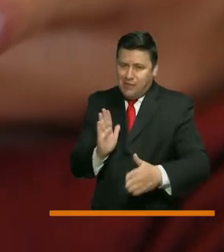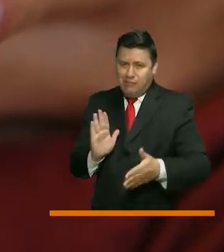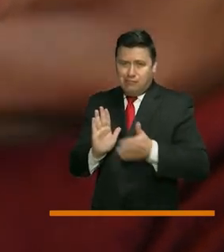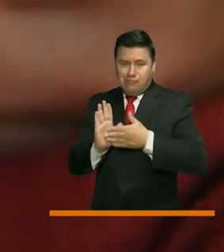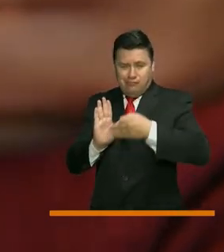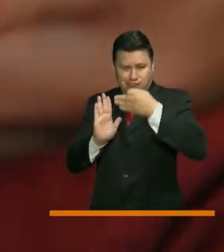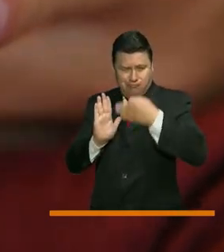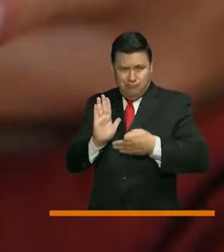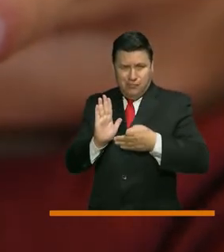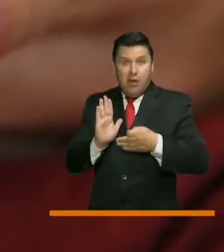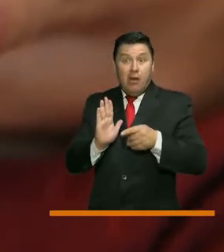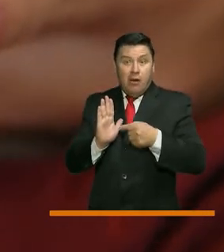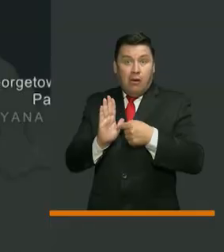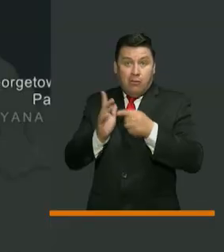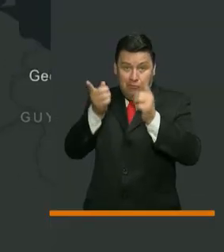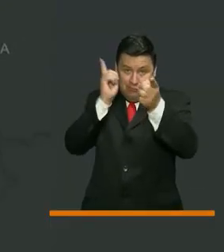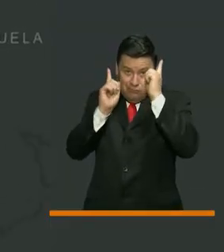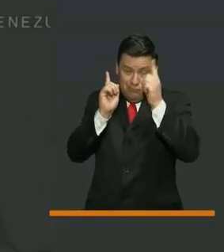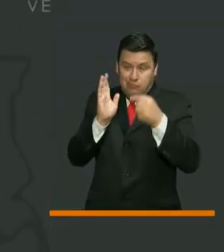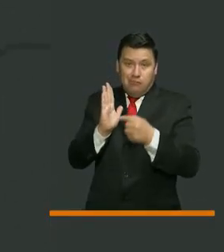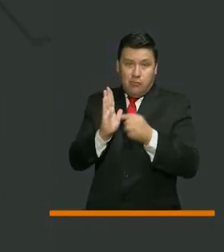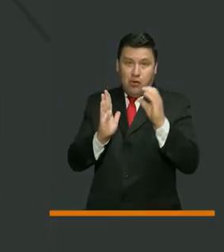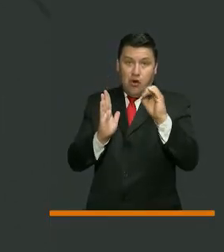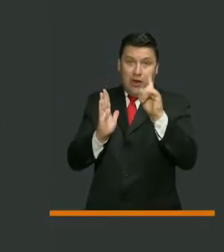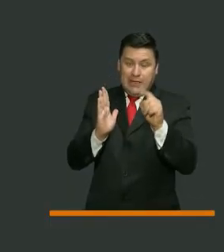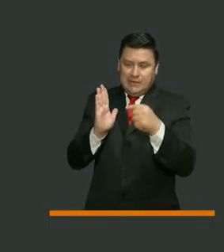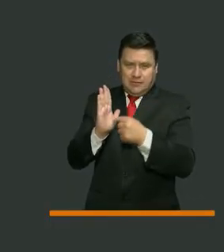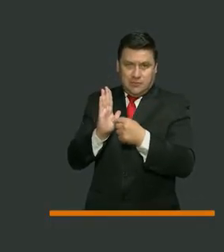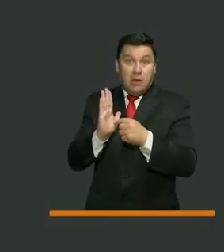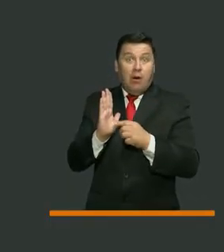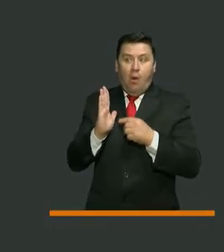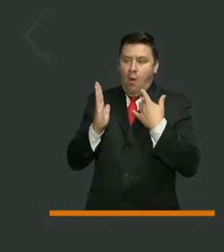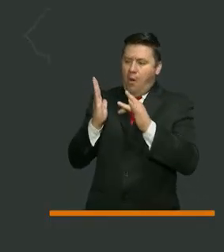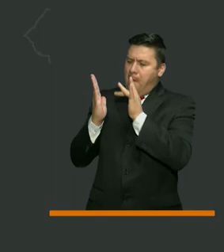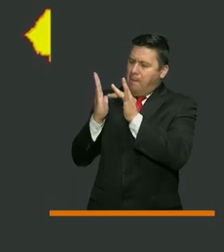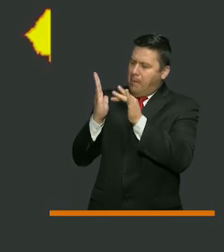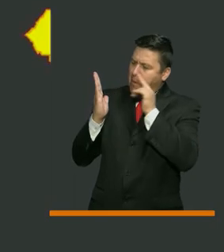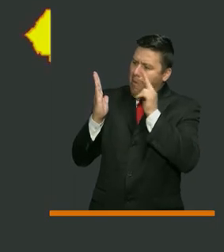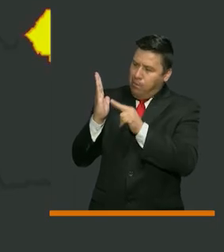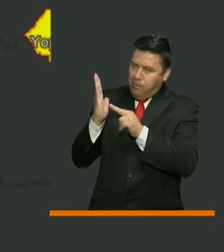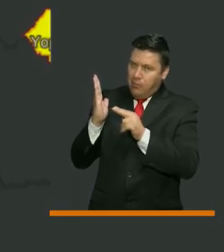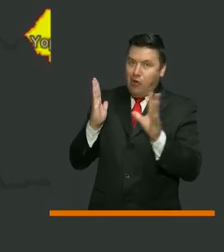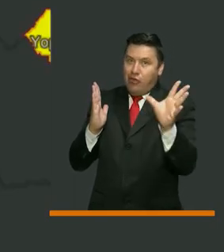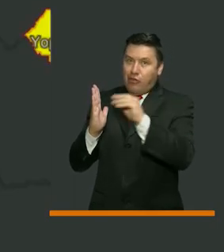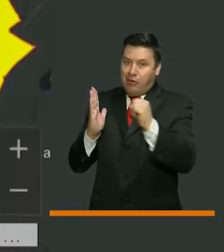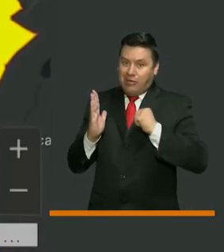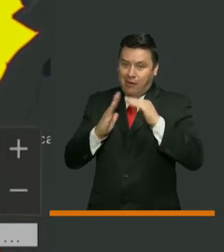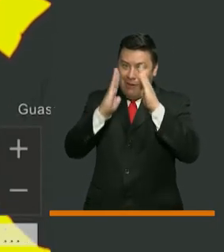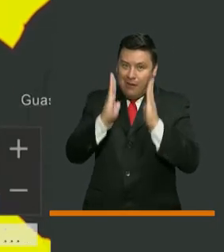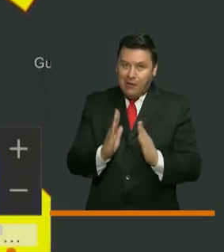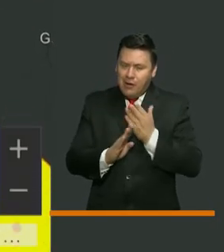gratuitos y está disponible para iOS y Android. Una aplicación que todos debemos tener,